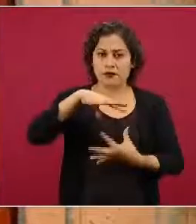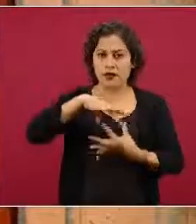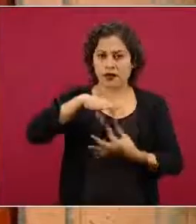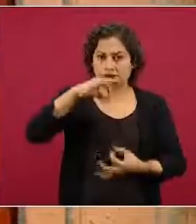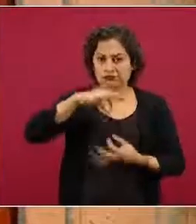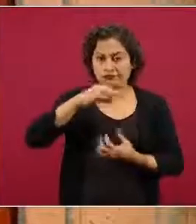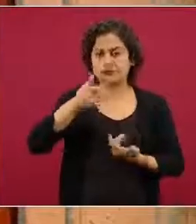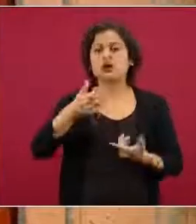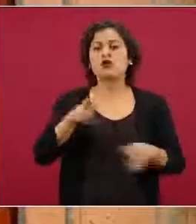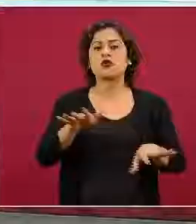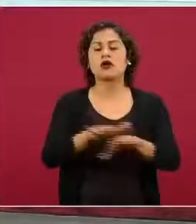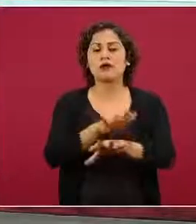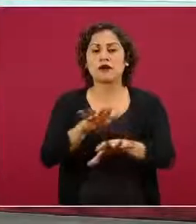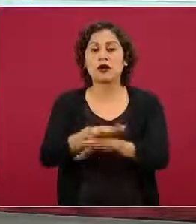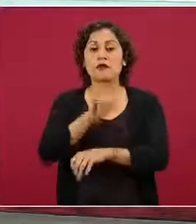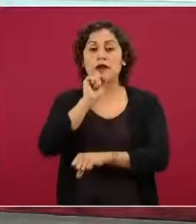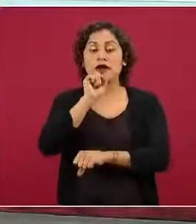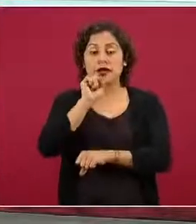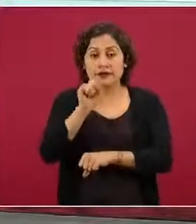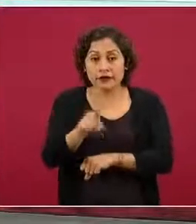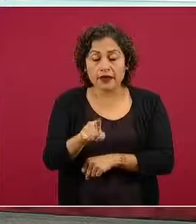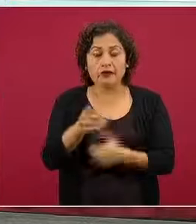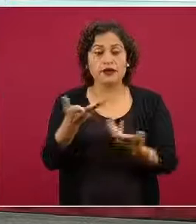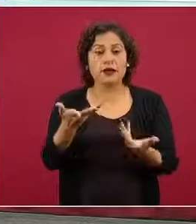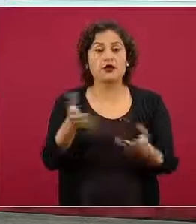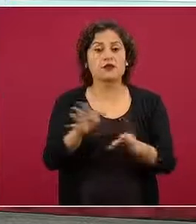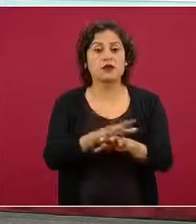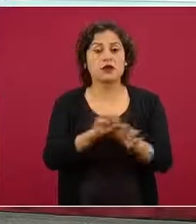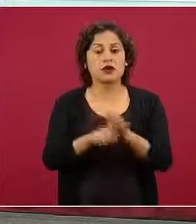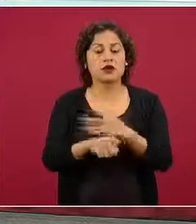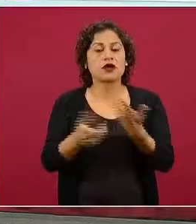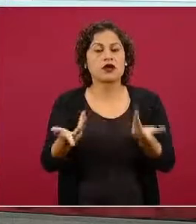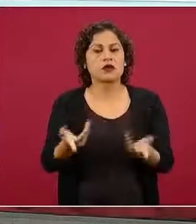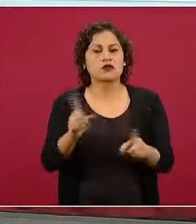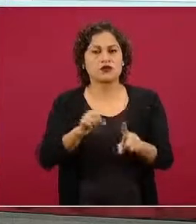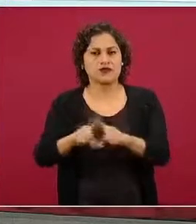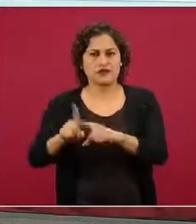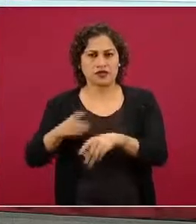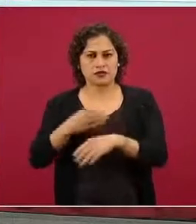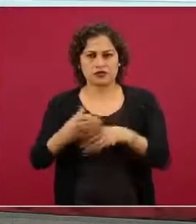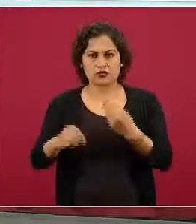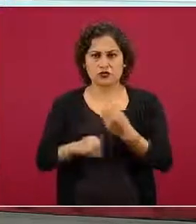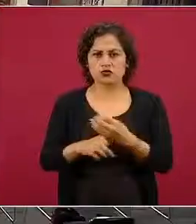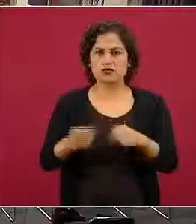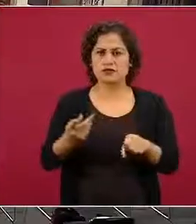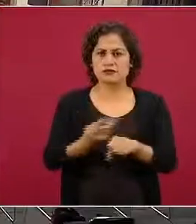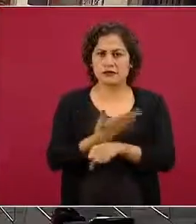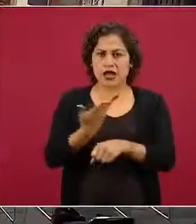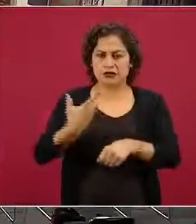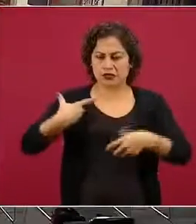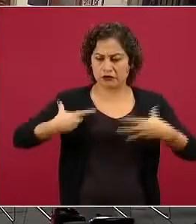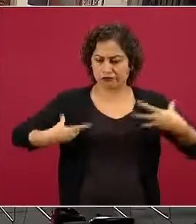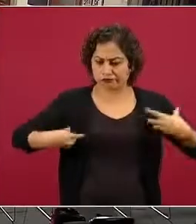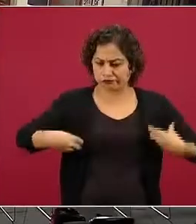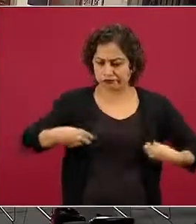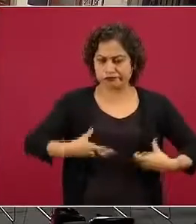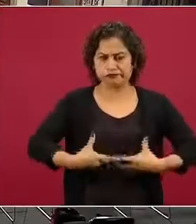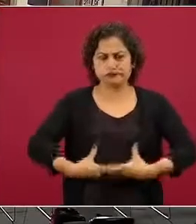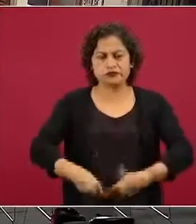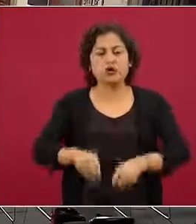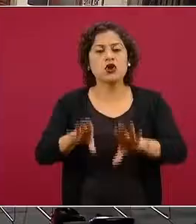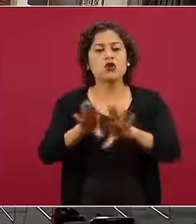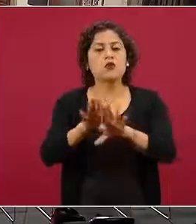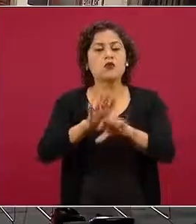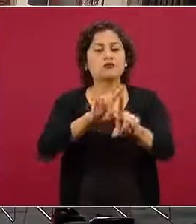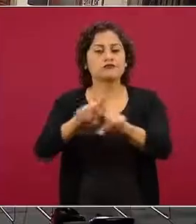su cuerpo, empiezan a crecer, empieza a salir vello en donde antes no había, y todo eso hace que las